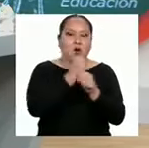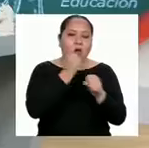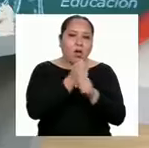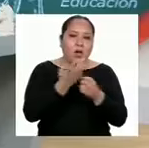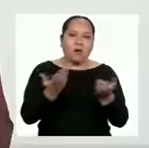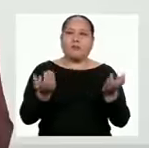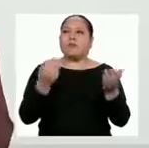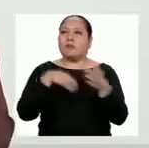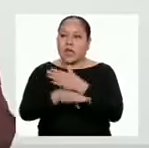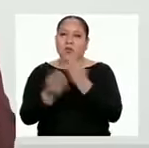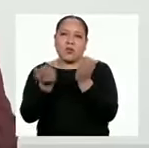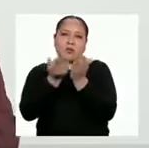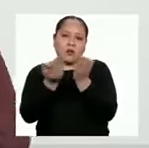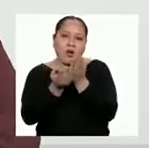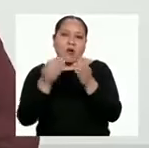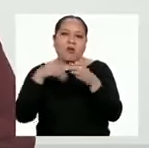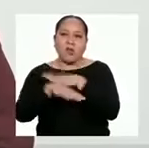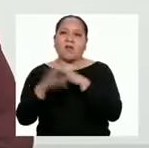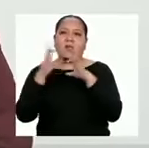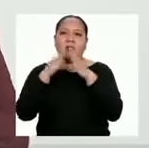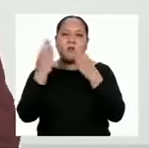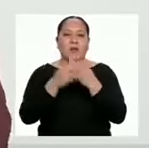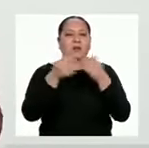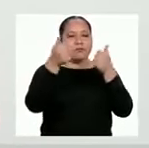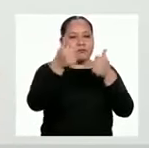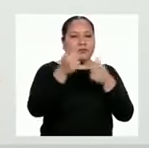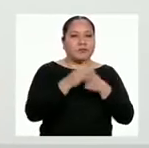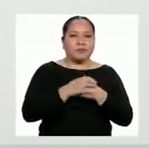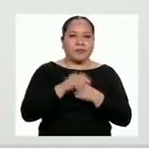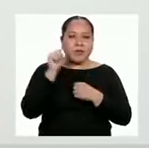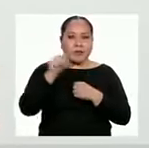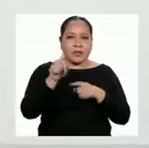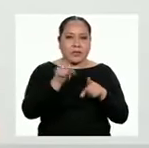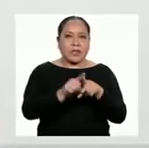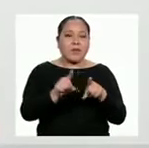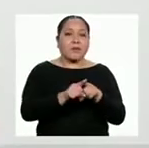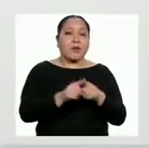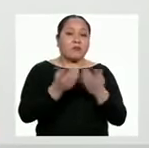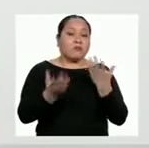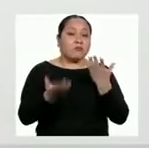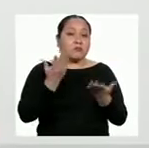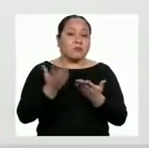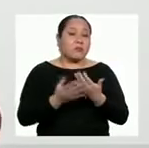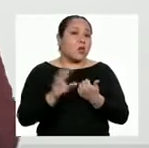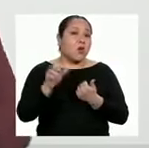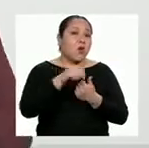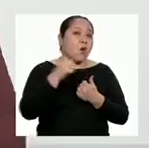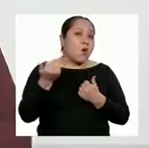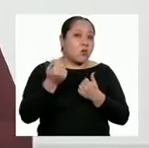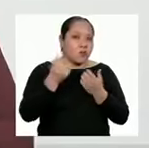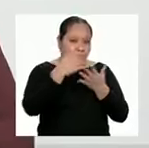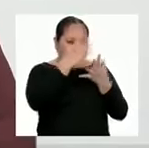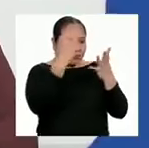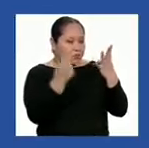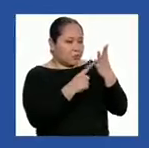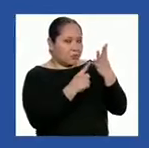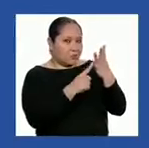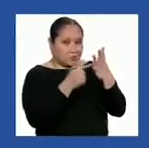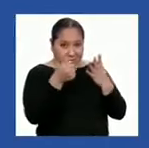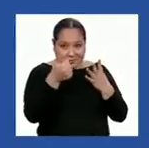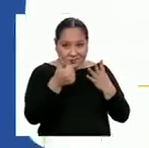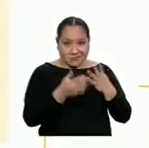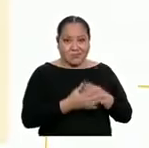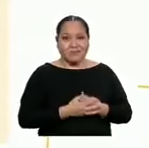y la familia. Muy bien, Yaremis. Ese también podría ser otro de tus ingredientes,